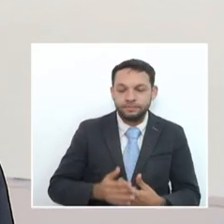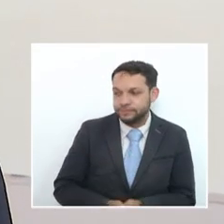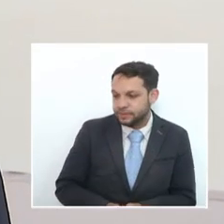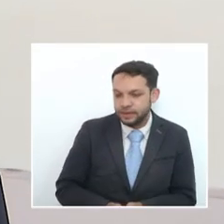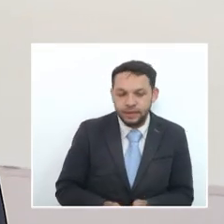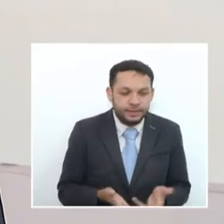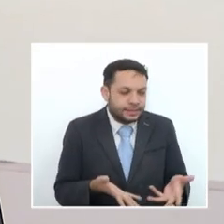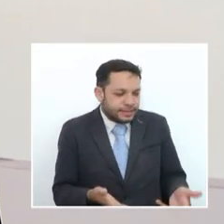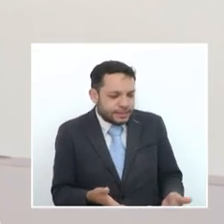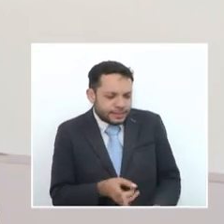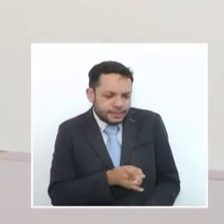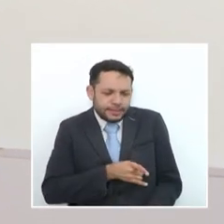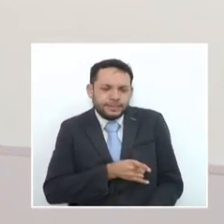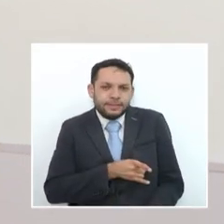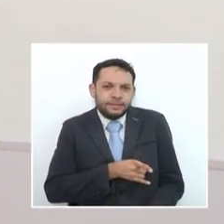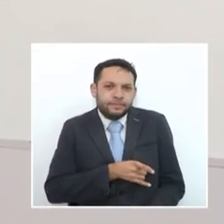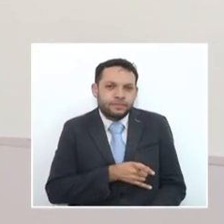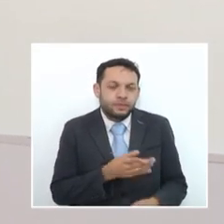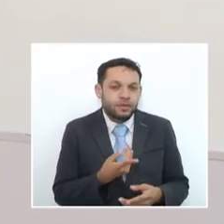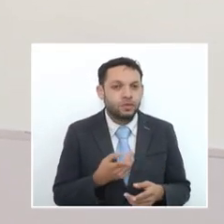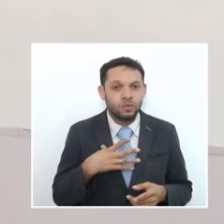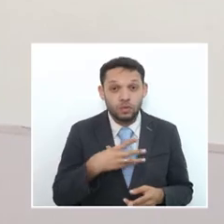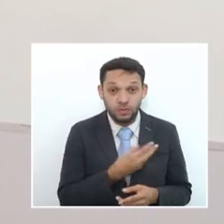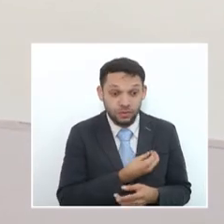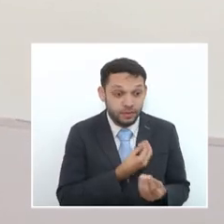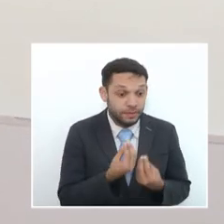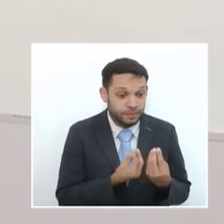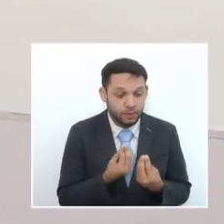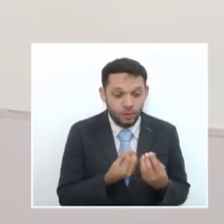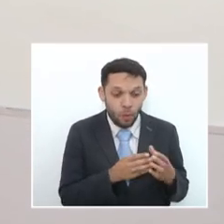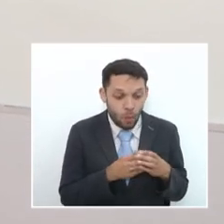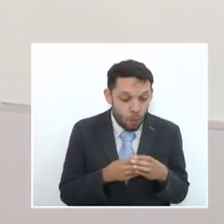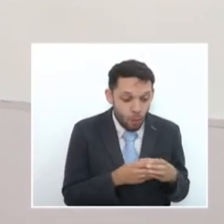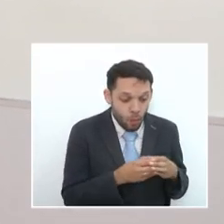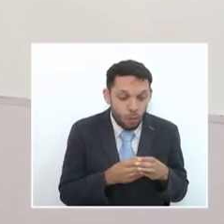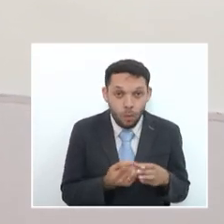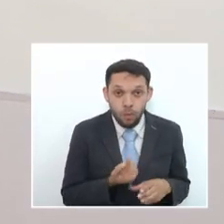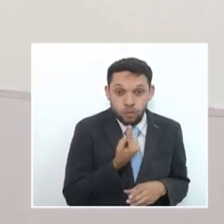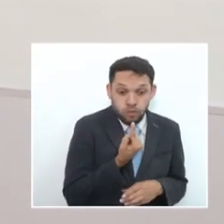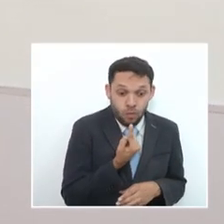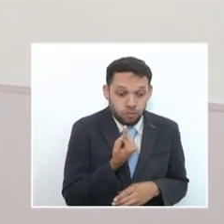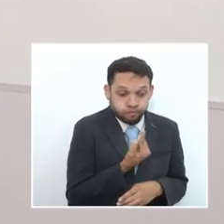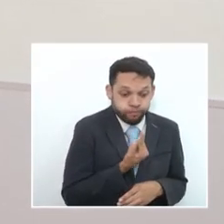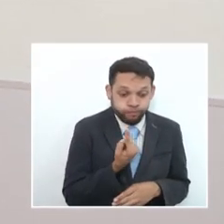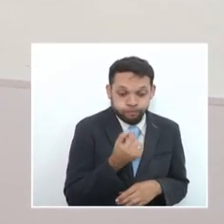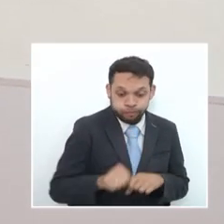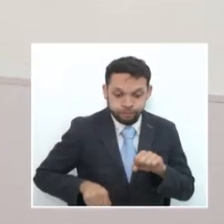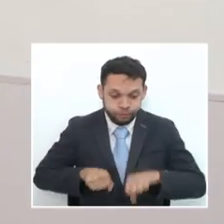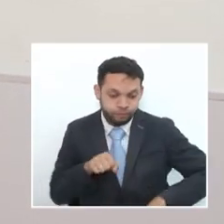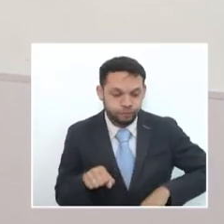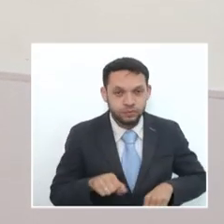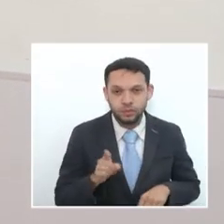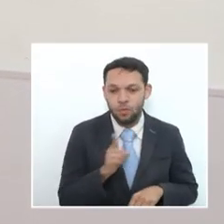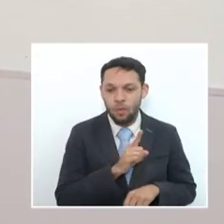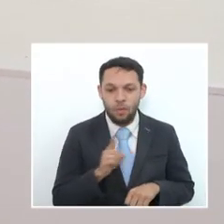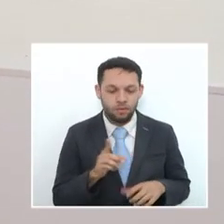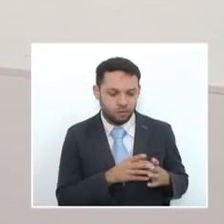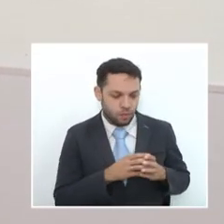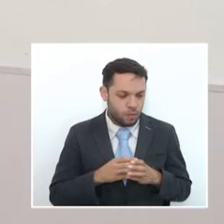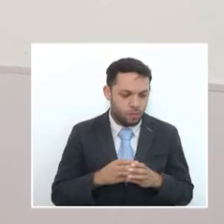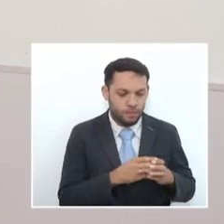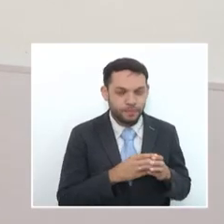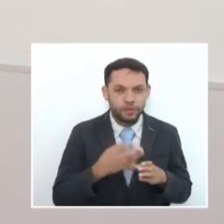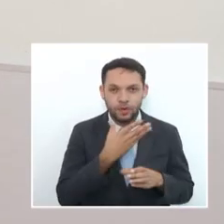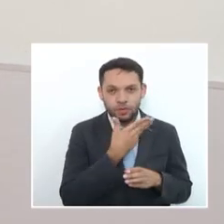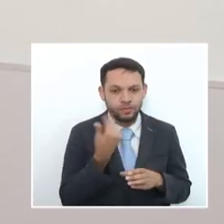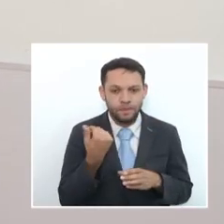yo siempre he dicho que es imposible uno armar un equipo solo. Y nuestro eslogan es que cuatro ojos ven más